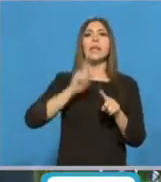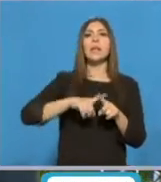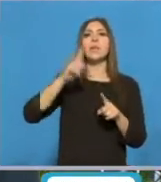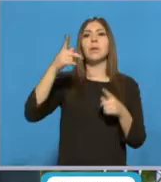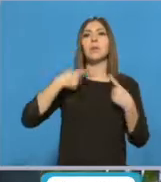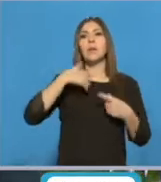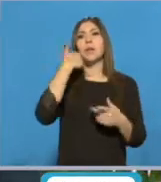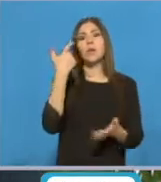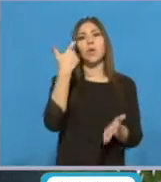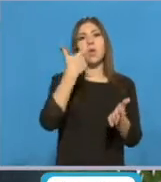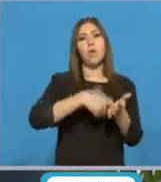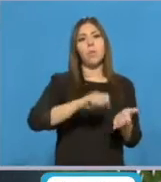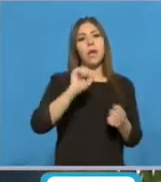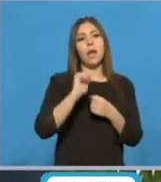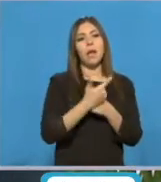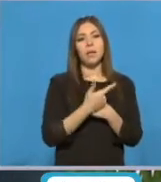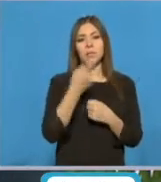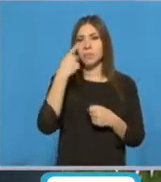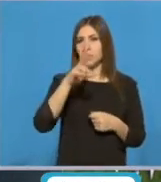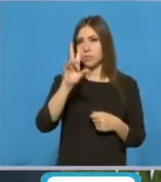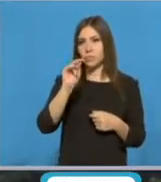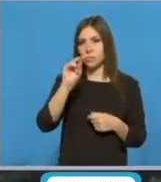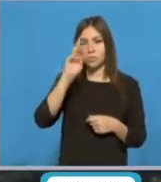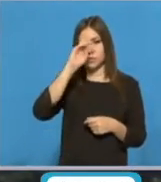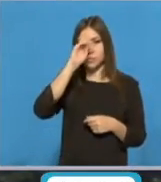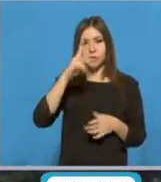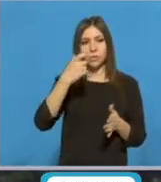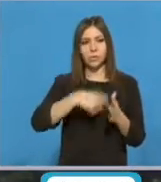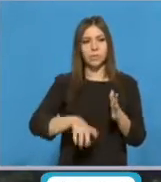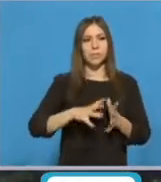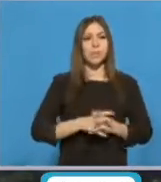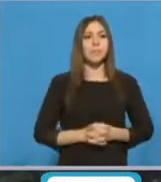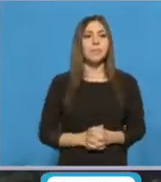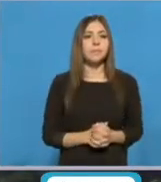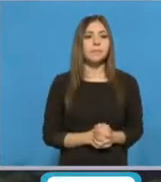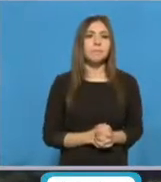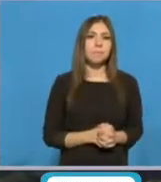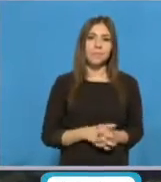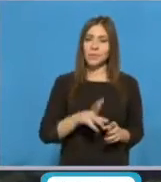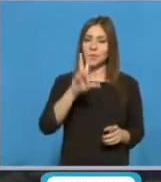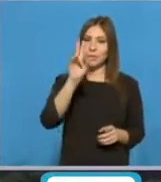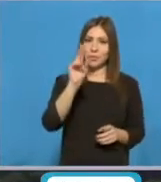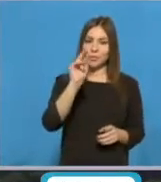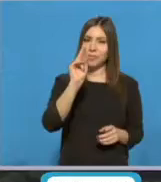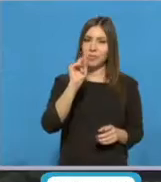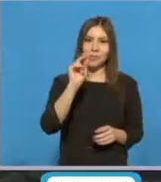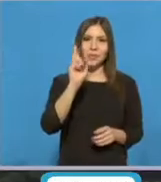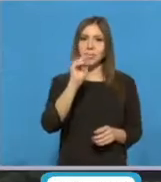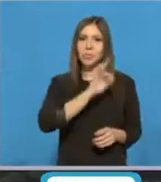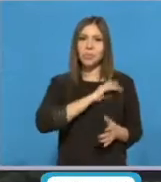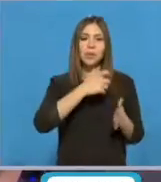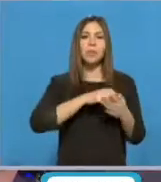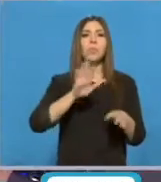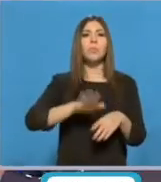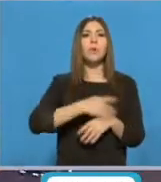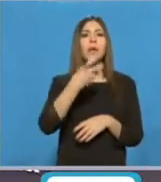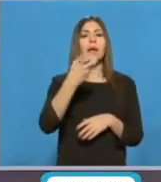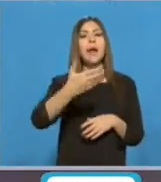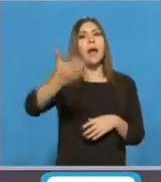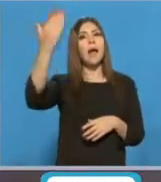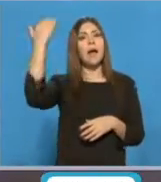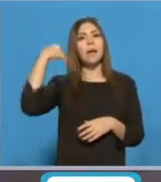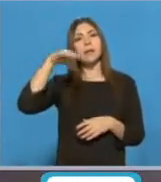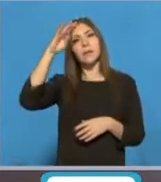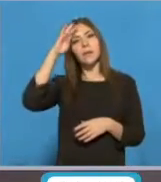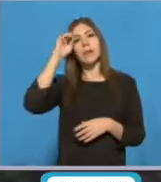comprar. ¿Cómo no? Pero no es el caso, ¿verdad, Karen? No es el caso, gracias a que esto que acabas de decir Sí. lo contemplaron